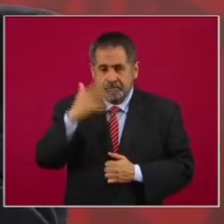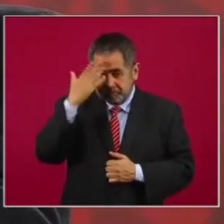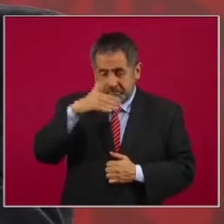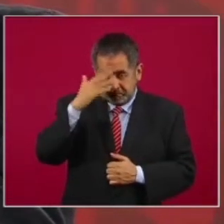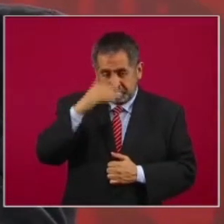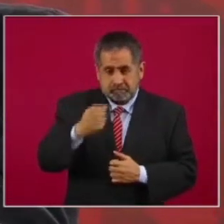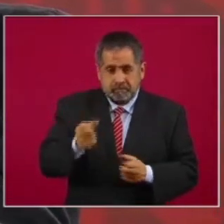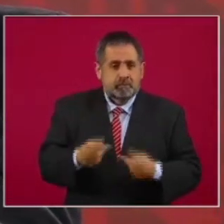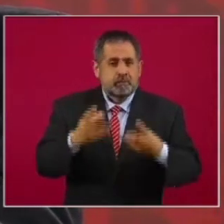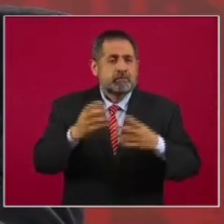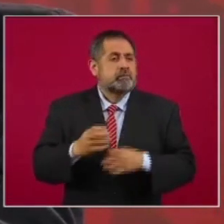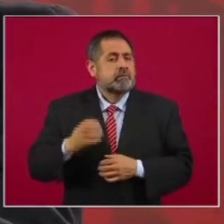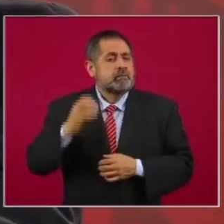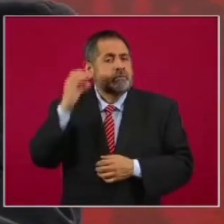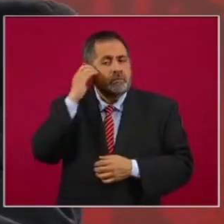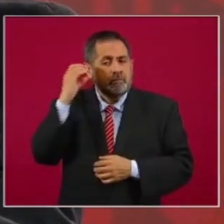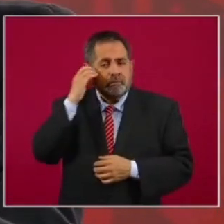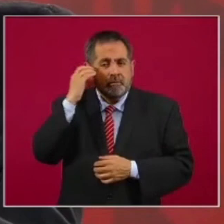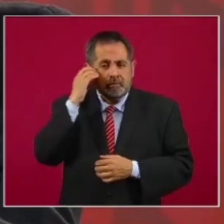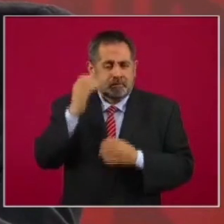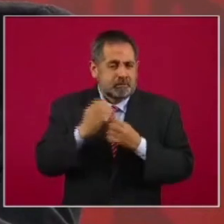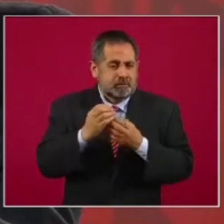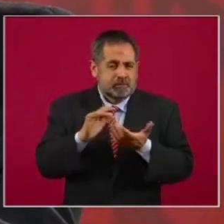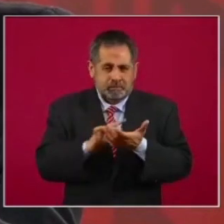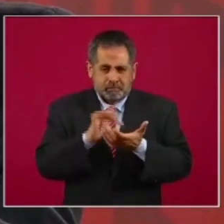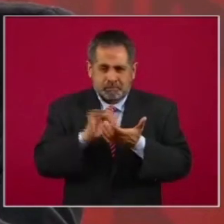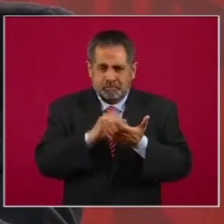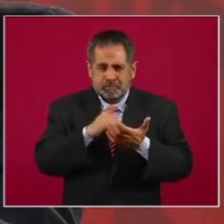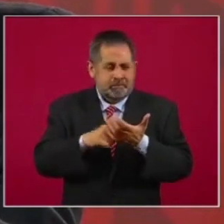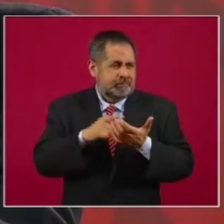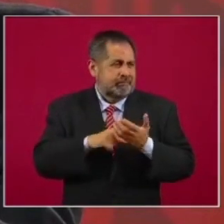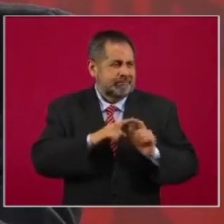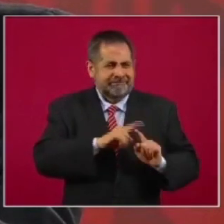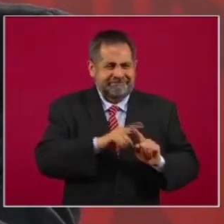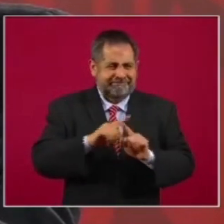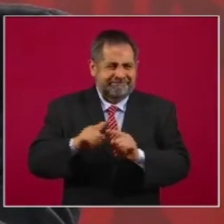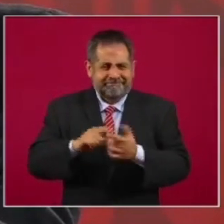teléfonos celulares, móviles,